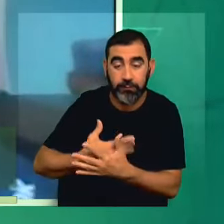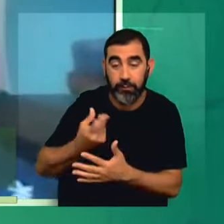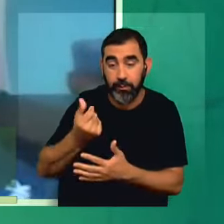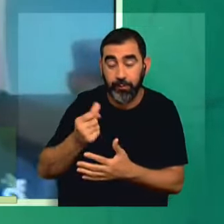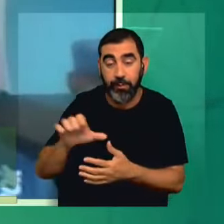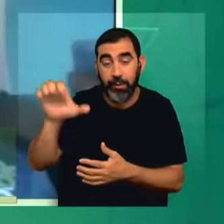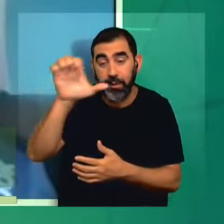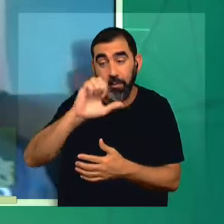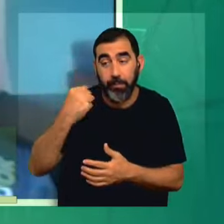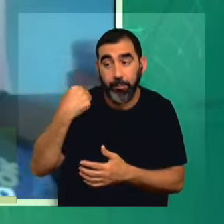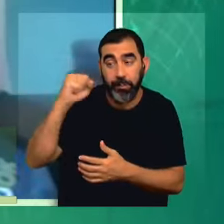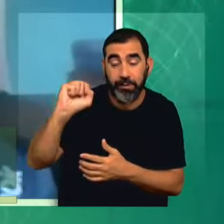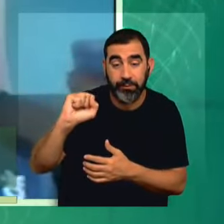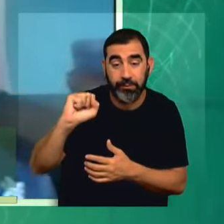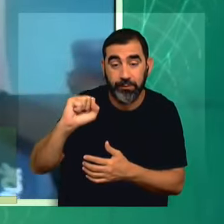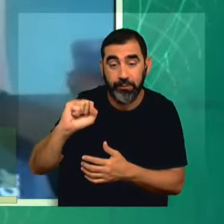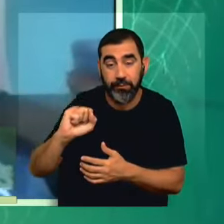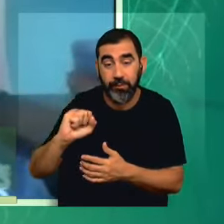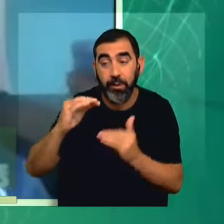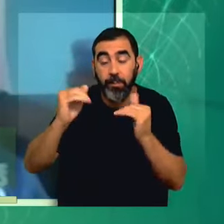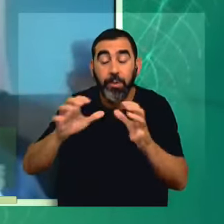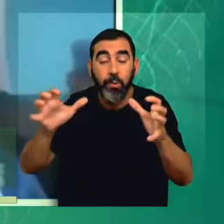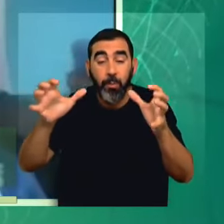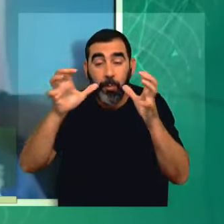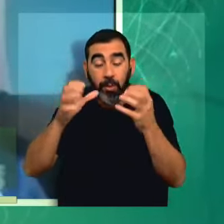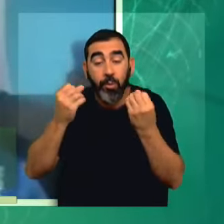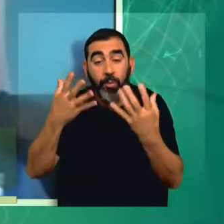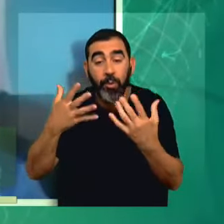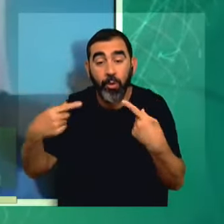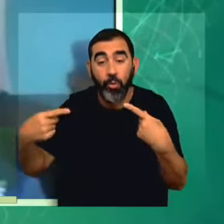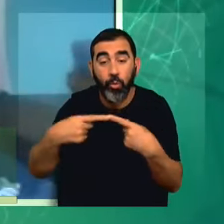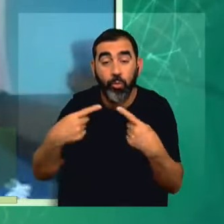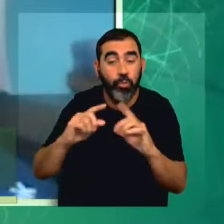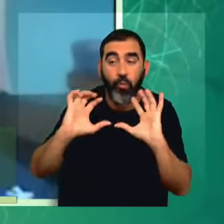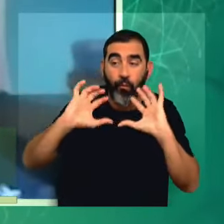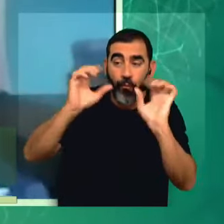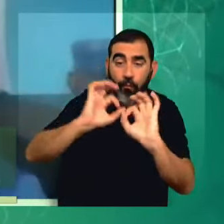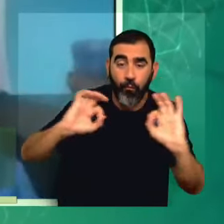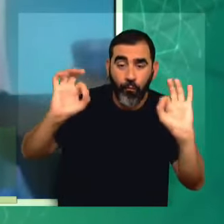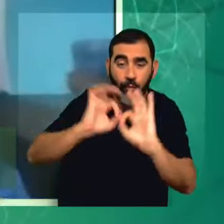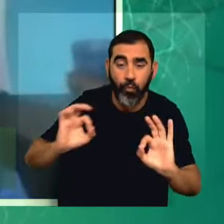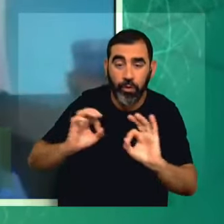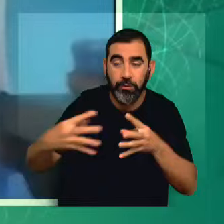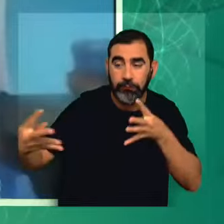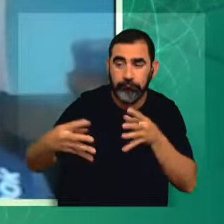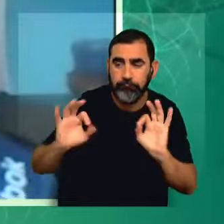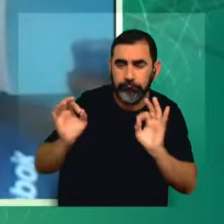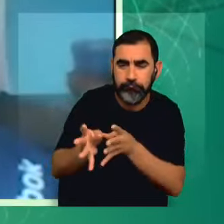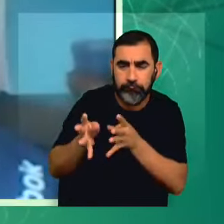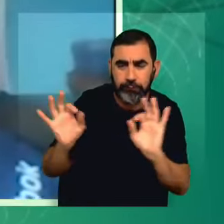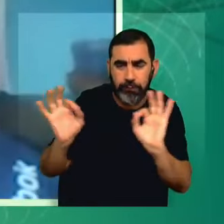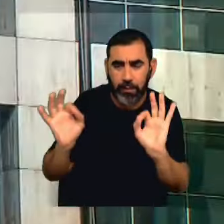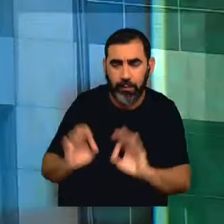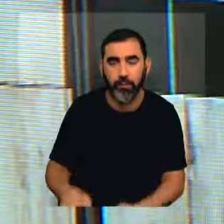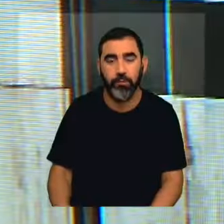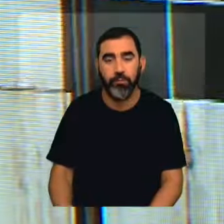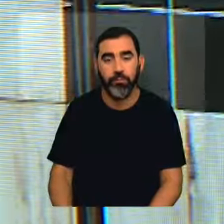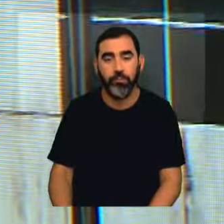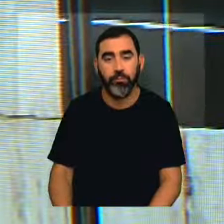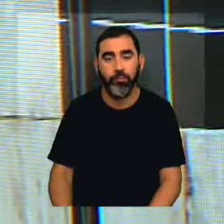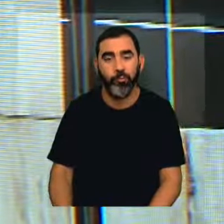empresas delictivas y con menos riesgo porque el combate al lavado no implica viol no implica enfrentamiento